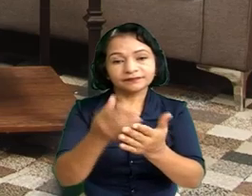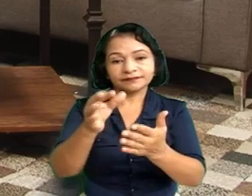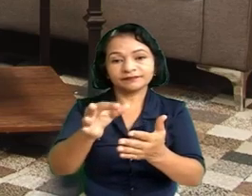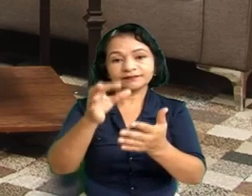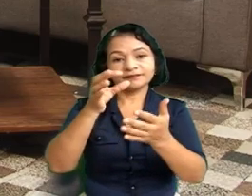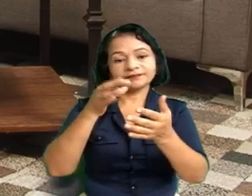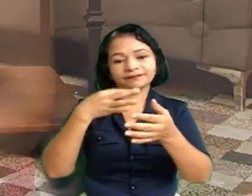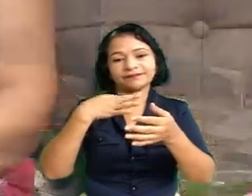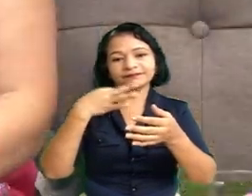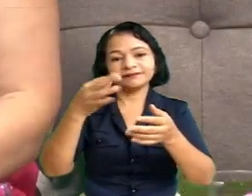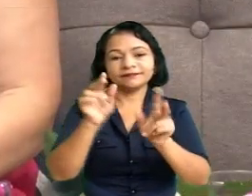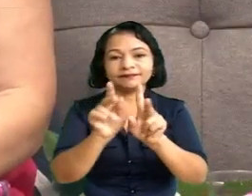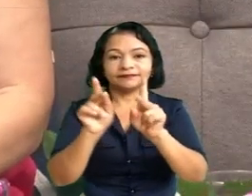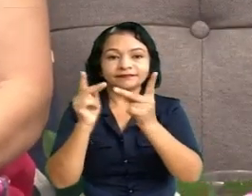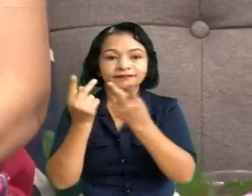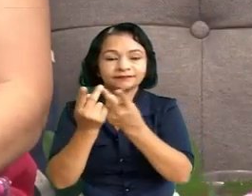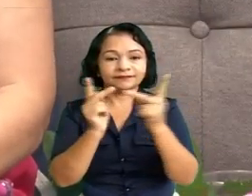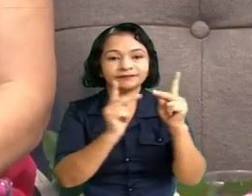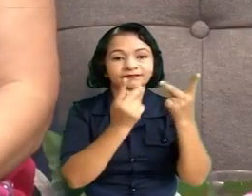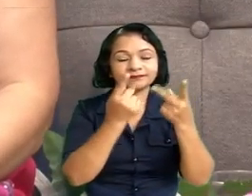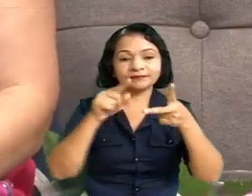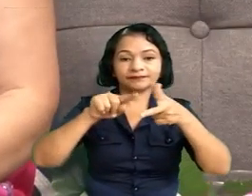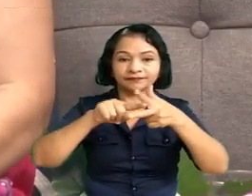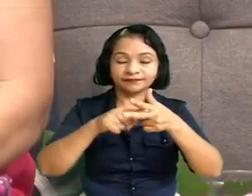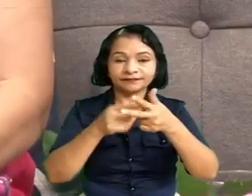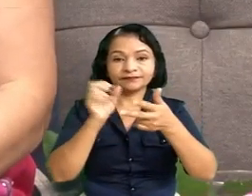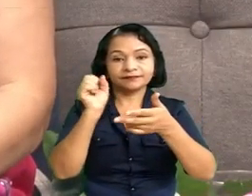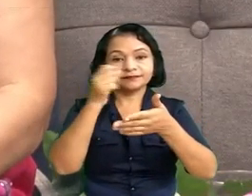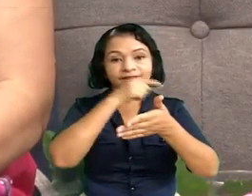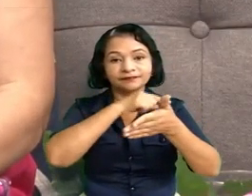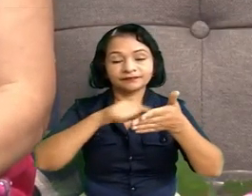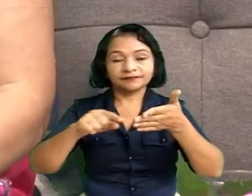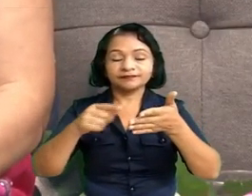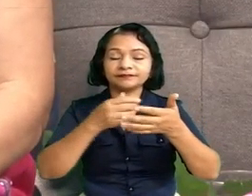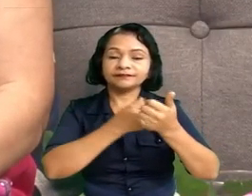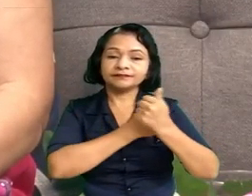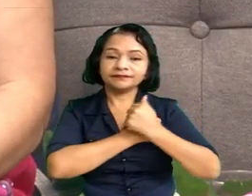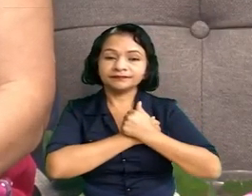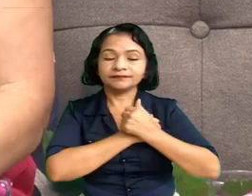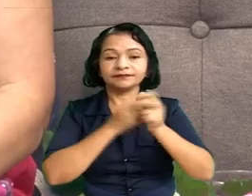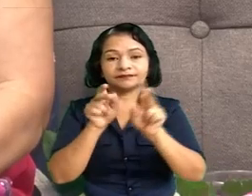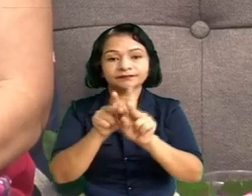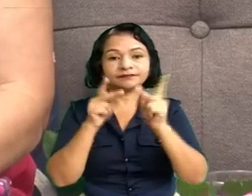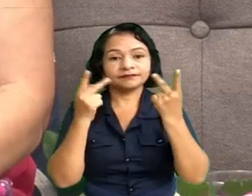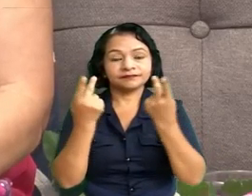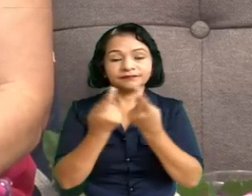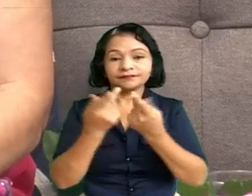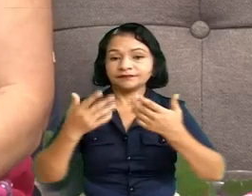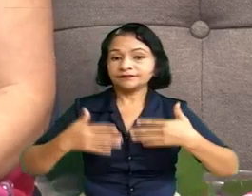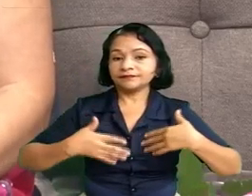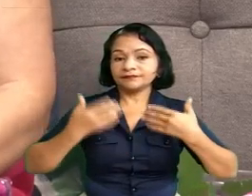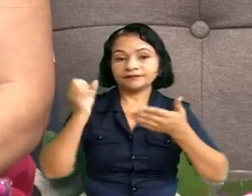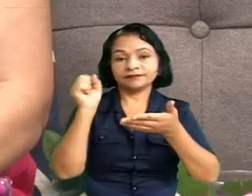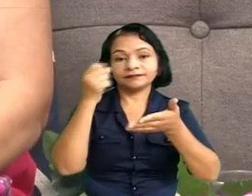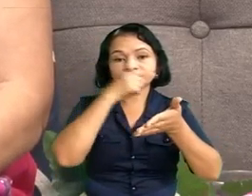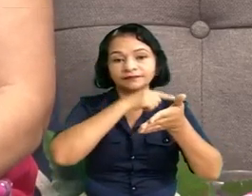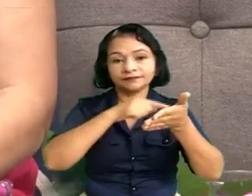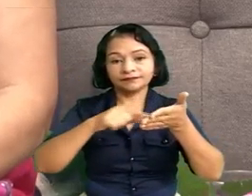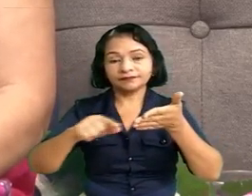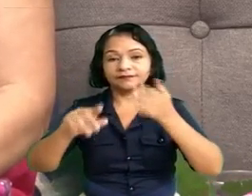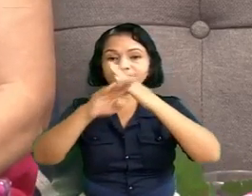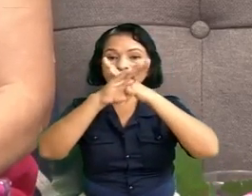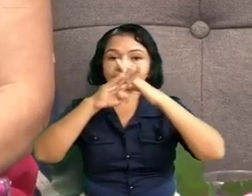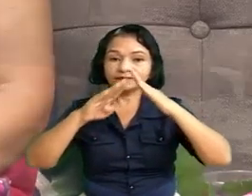compartir con nuestro pueblo a inicio de semana. Desearle a nuestro amado pueblo una semana de éxito, de muchas bendiciones, de paz